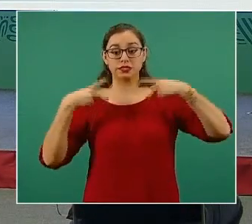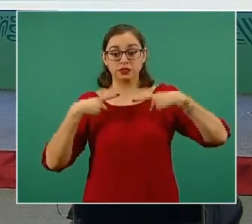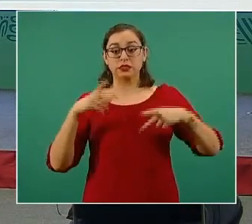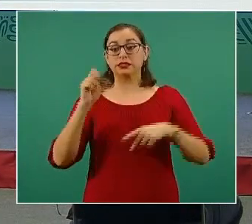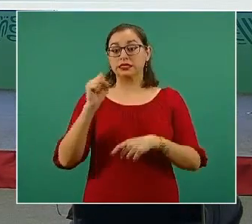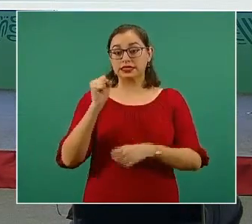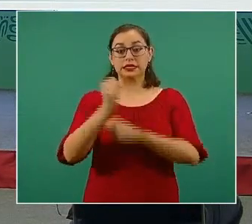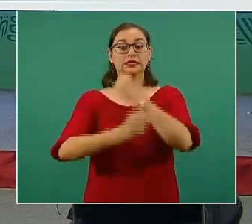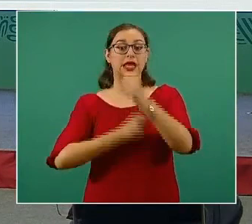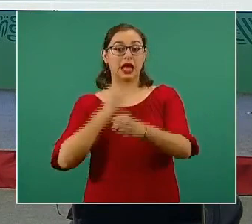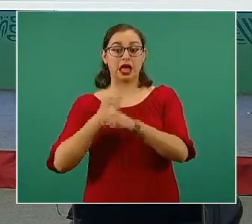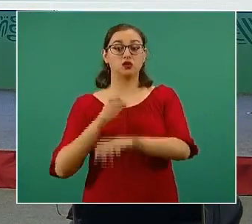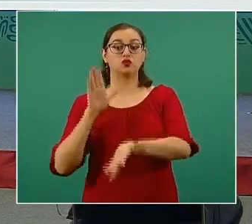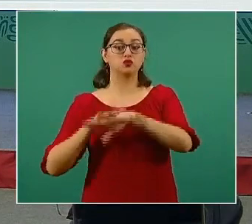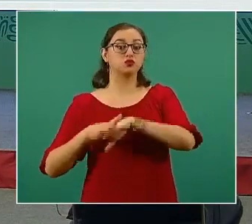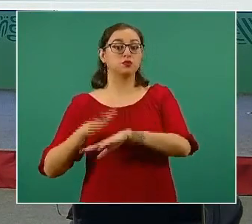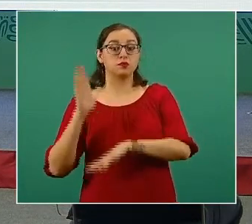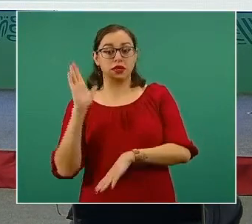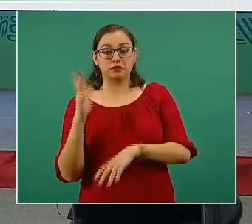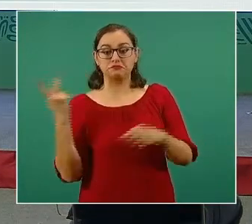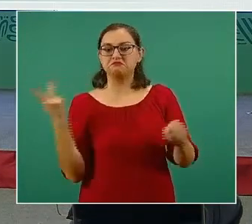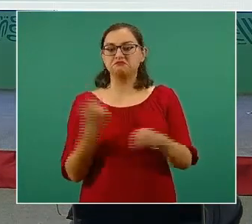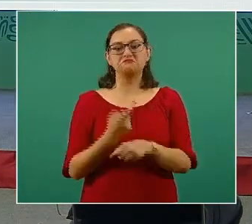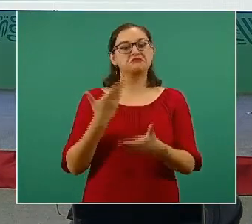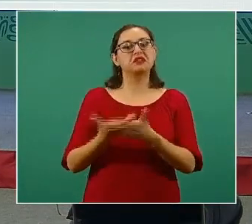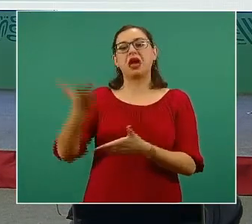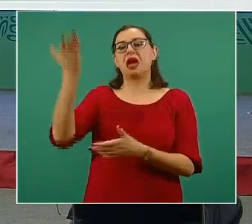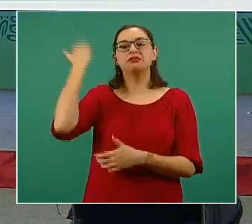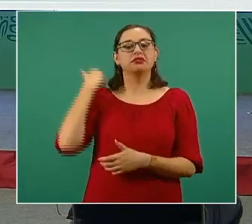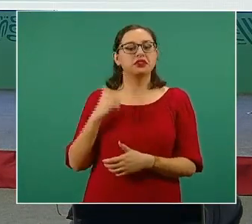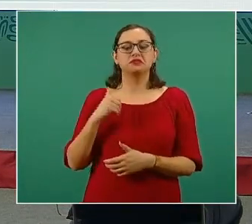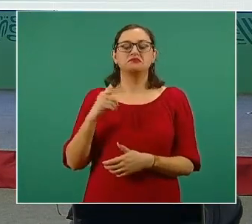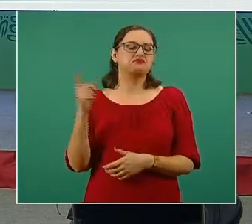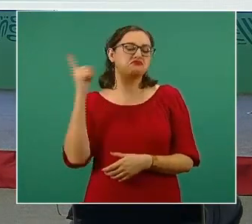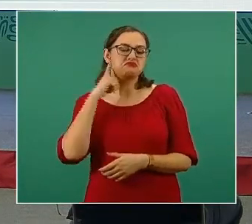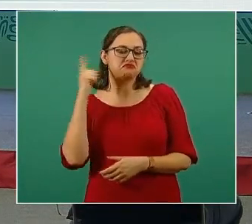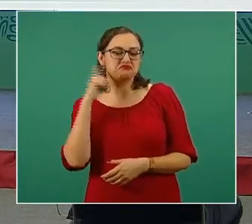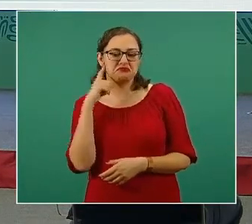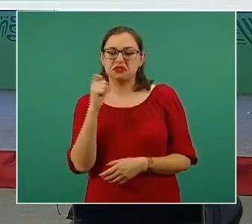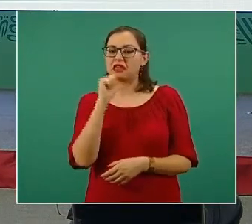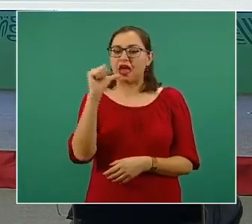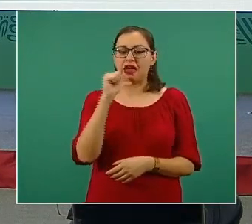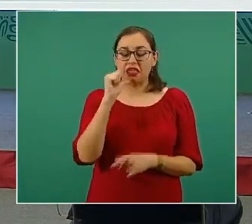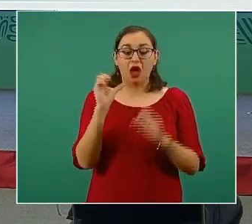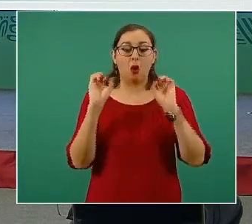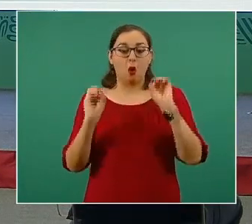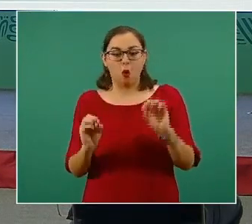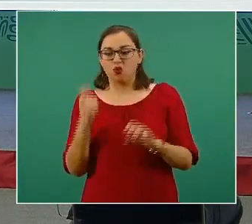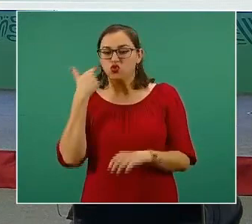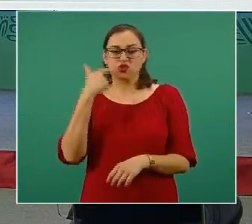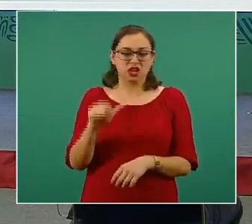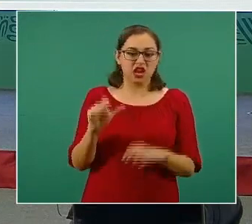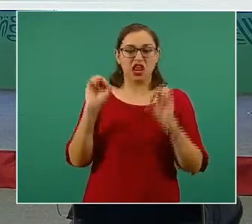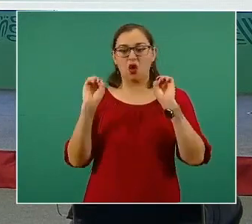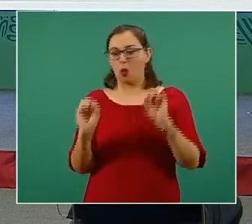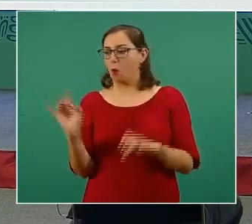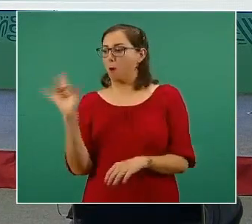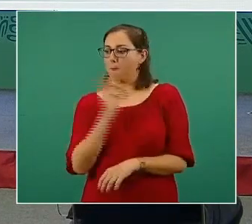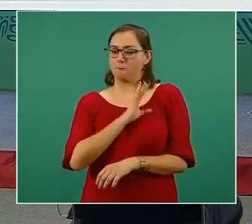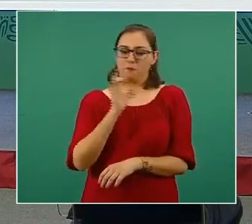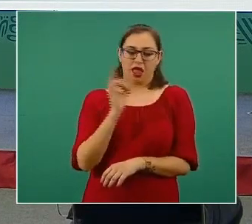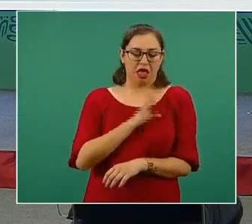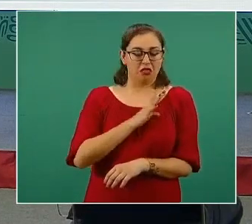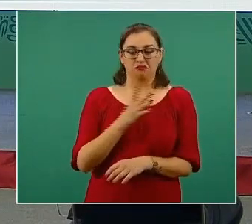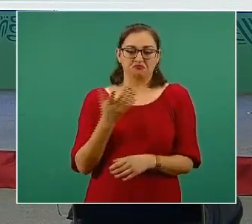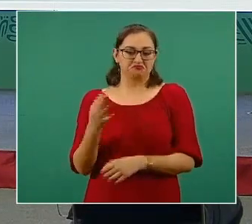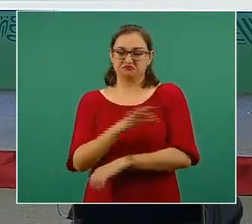en su momento no se enteraron, no quisieron, tuvieron temor a vacunarse, pero que quizá ya se